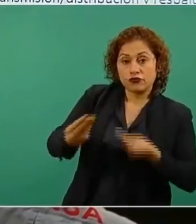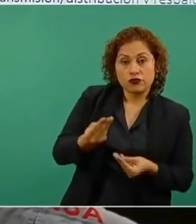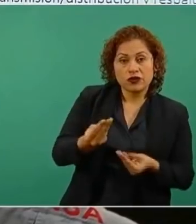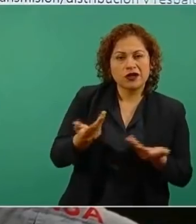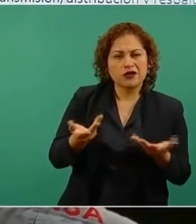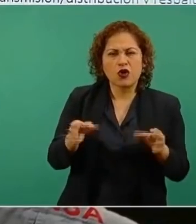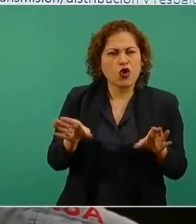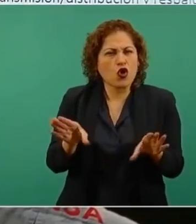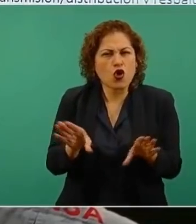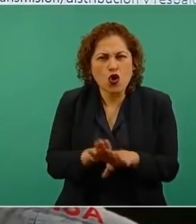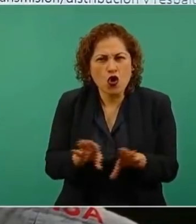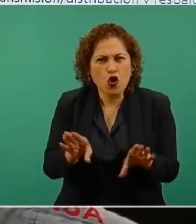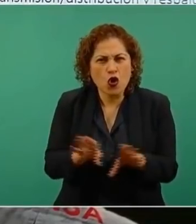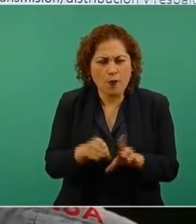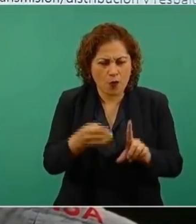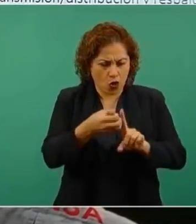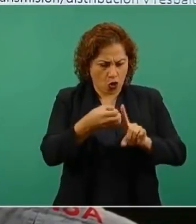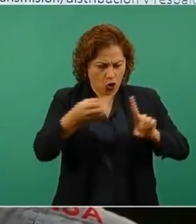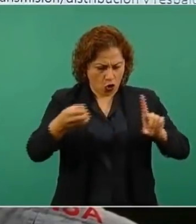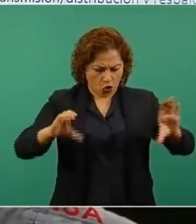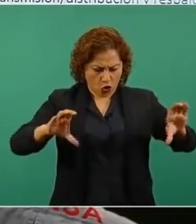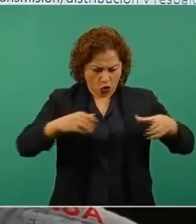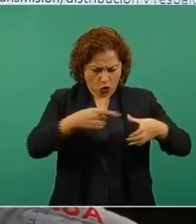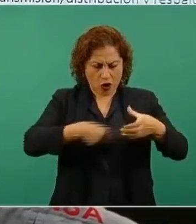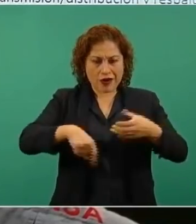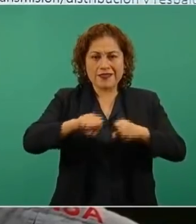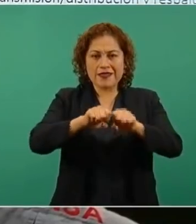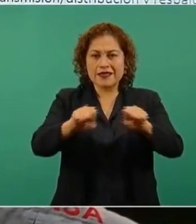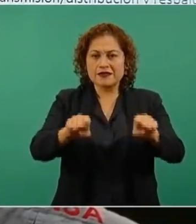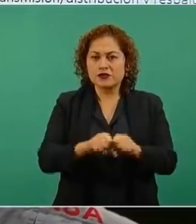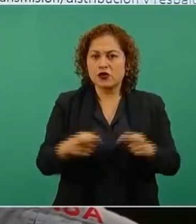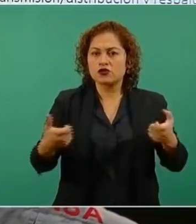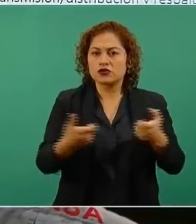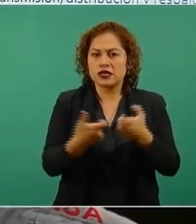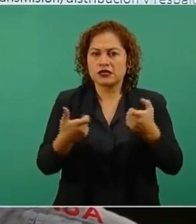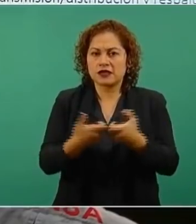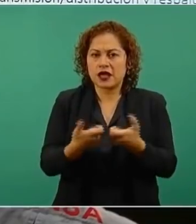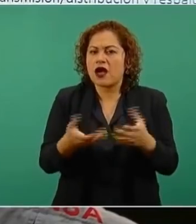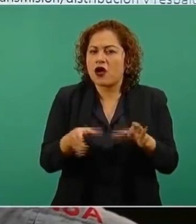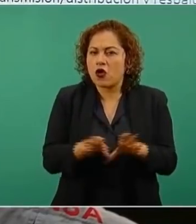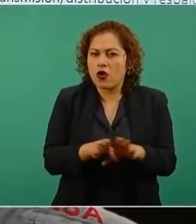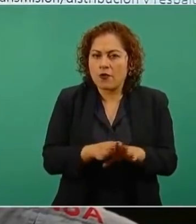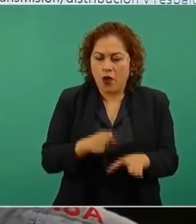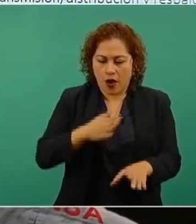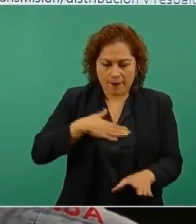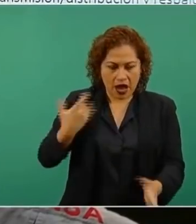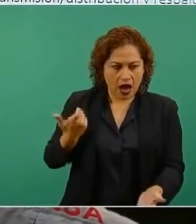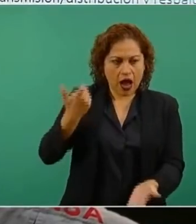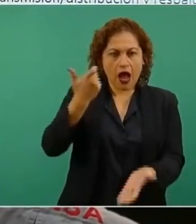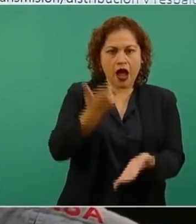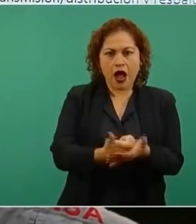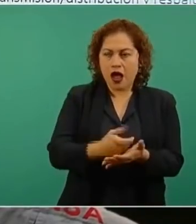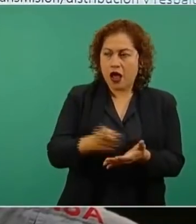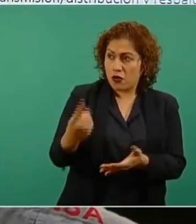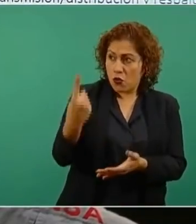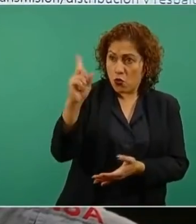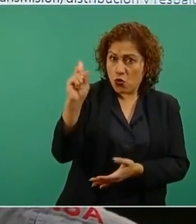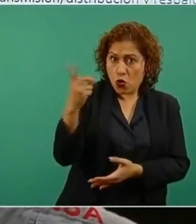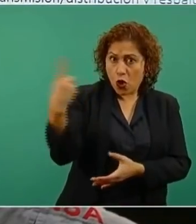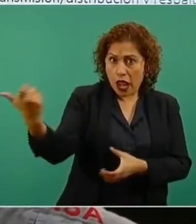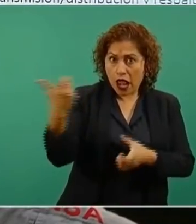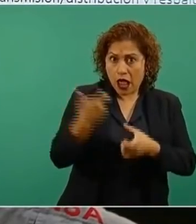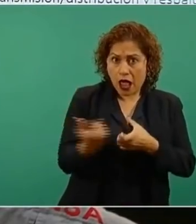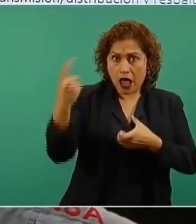manera funciona esta sociedad que con $1 o con un peso ya te integraste a la sociedad? Realmente el objetivo